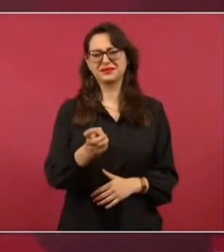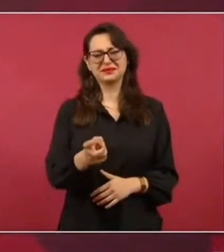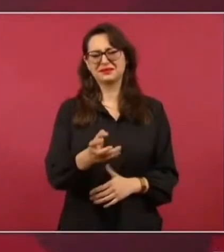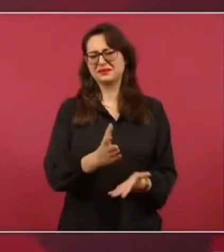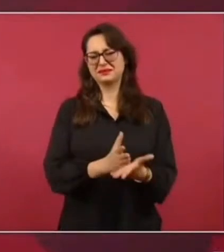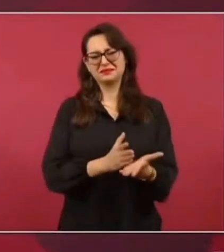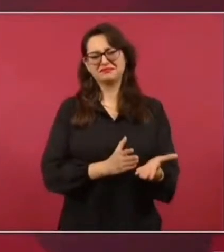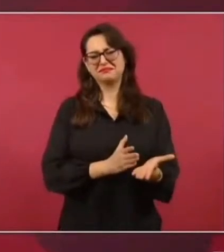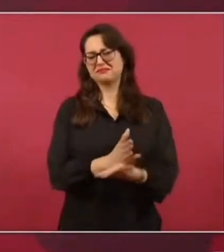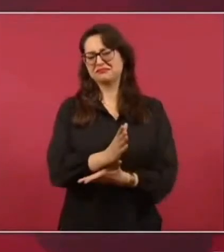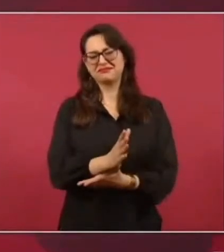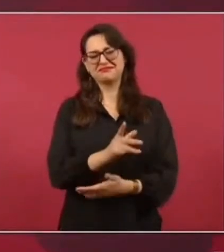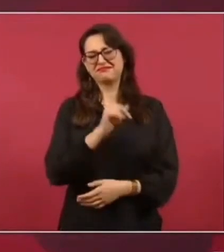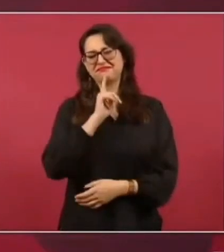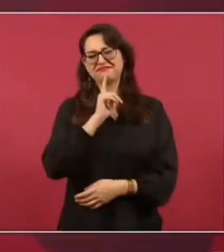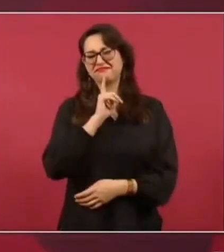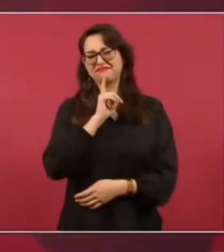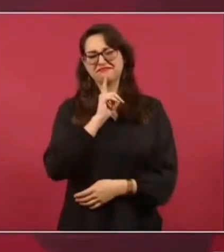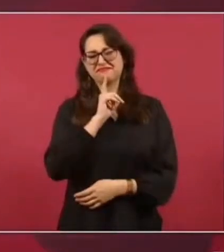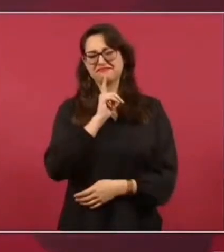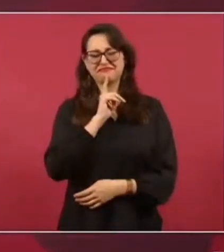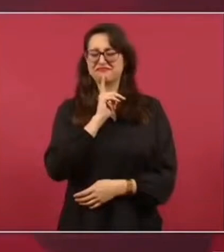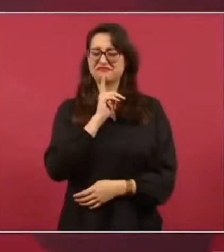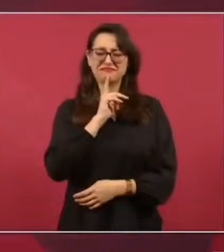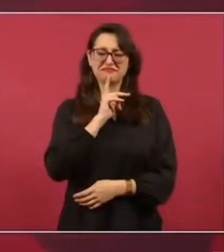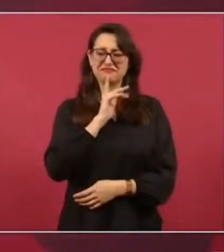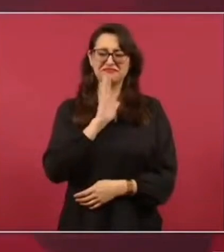Yo creo que se equivocaron